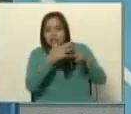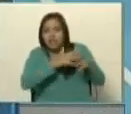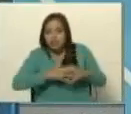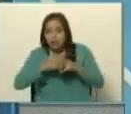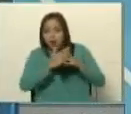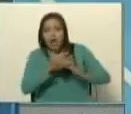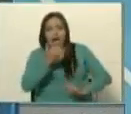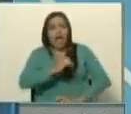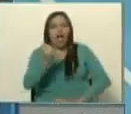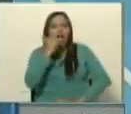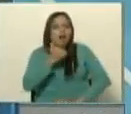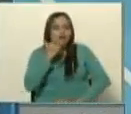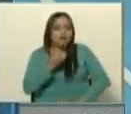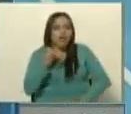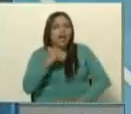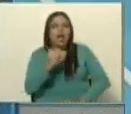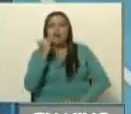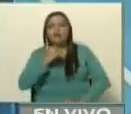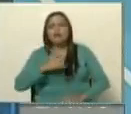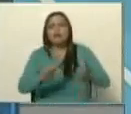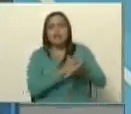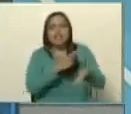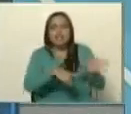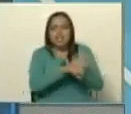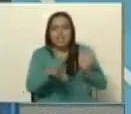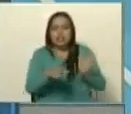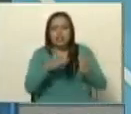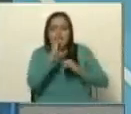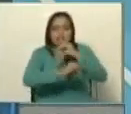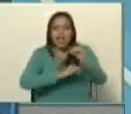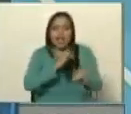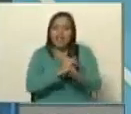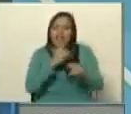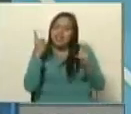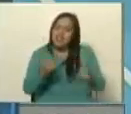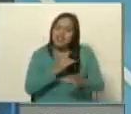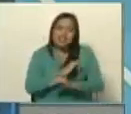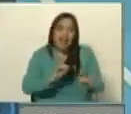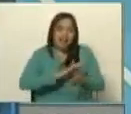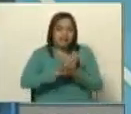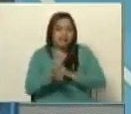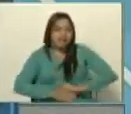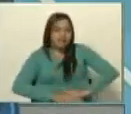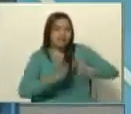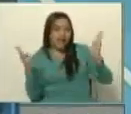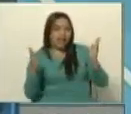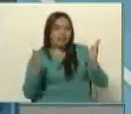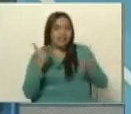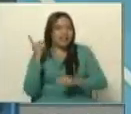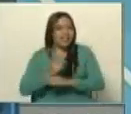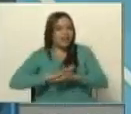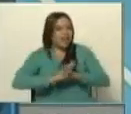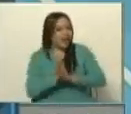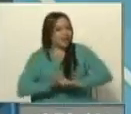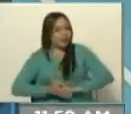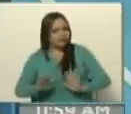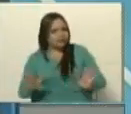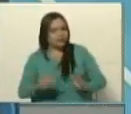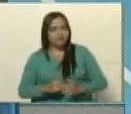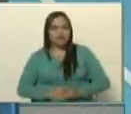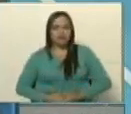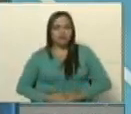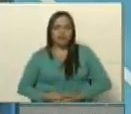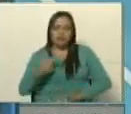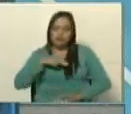son anacrónicas, violan el derecho internacional, deben ser eliminadas, deben desaparecer. Hacemos